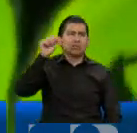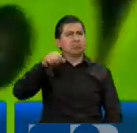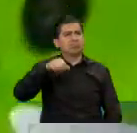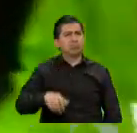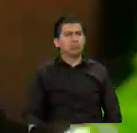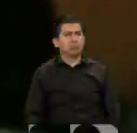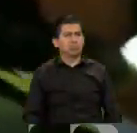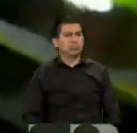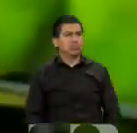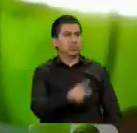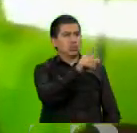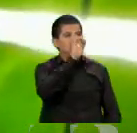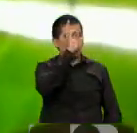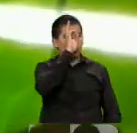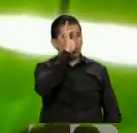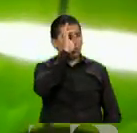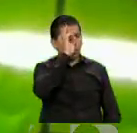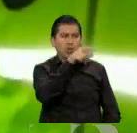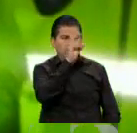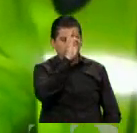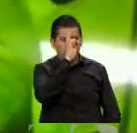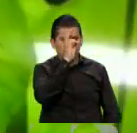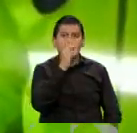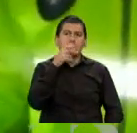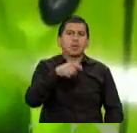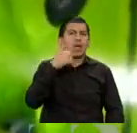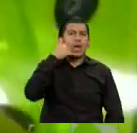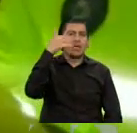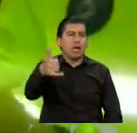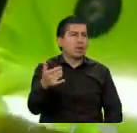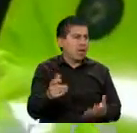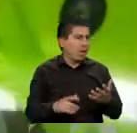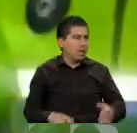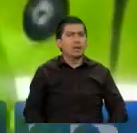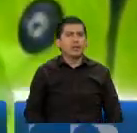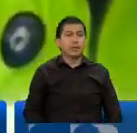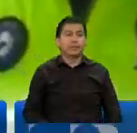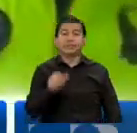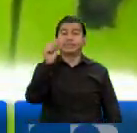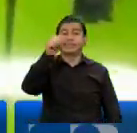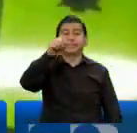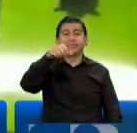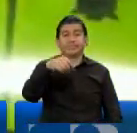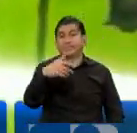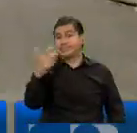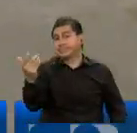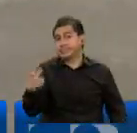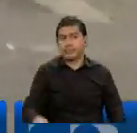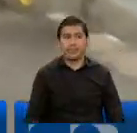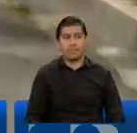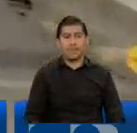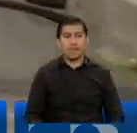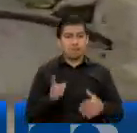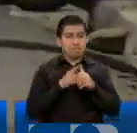investigativos por el presunto delito de asociación ilícita. Anuncian que parte de lo que visibiliza a las posibles víctimas, además